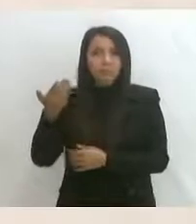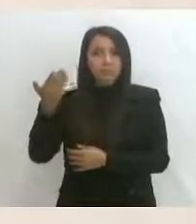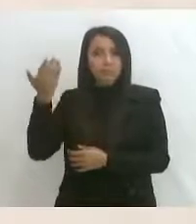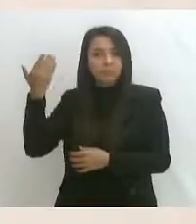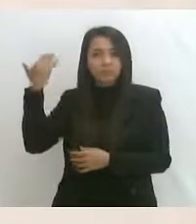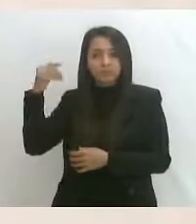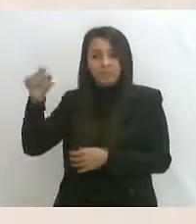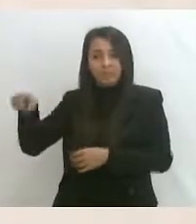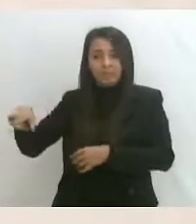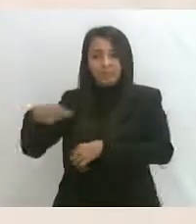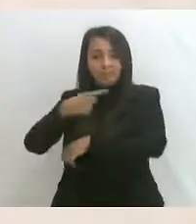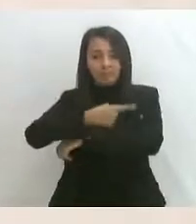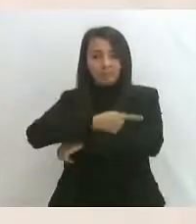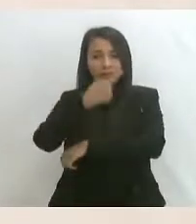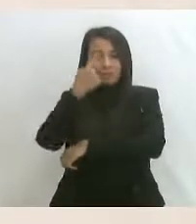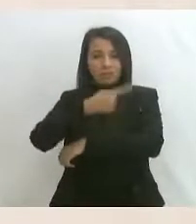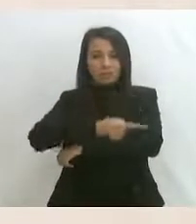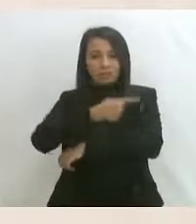caseta